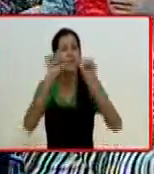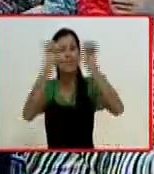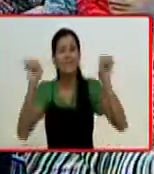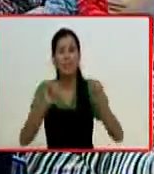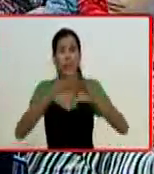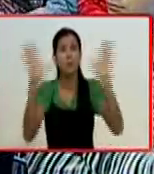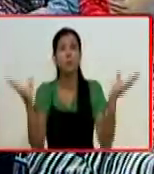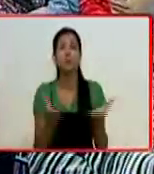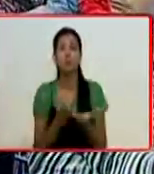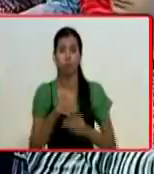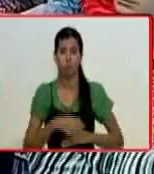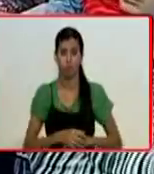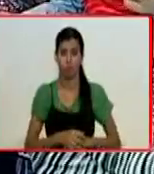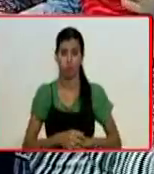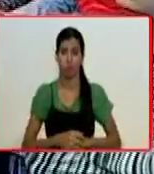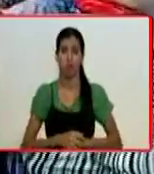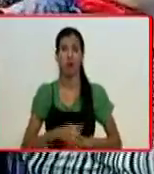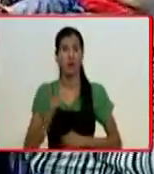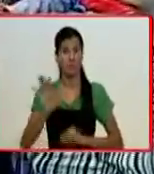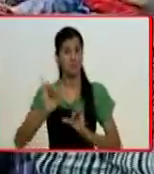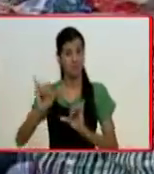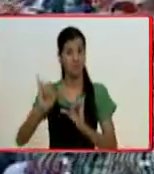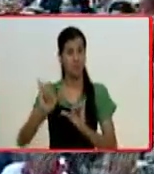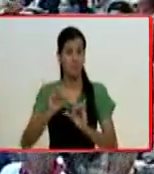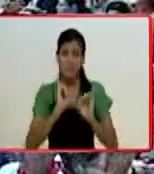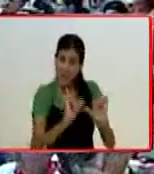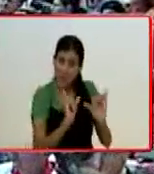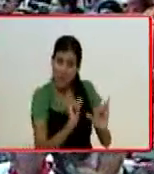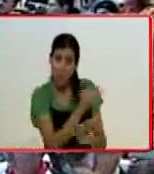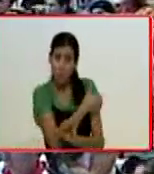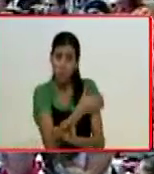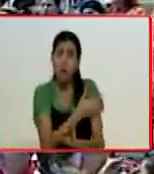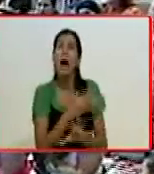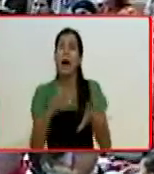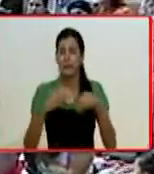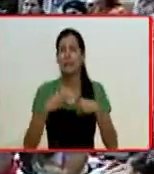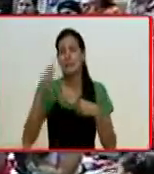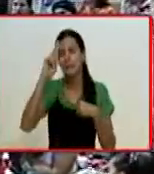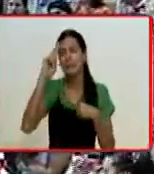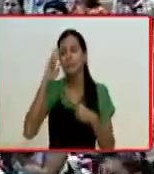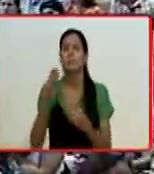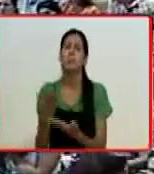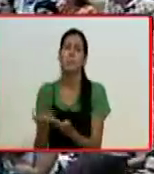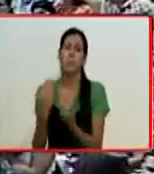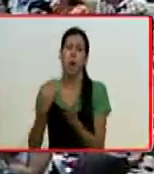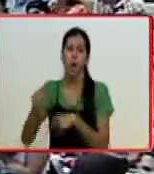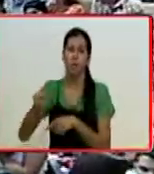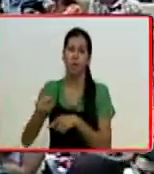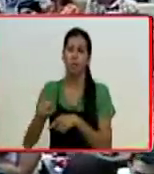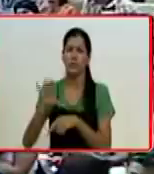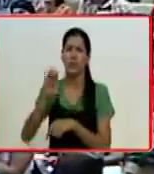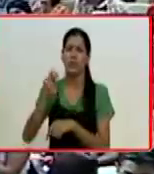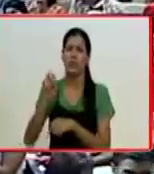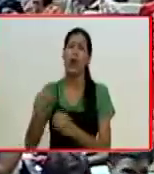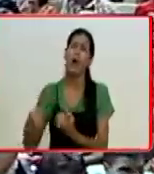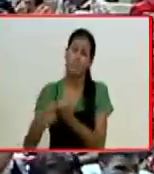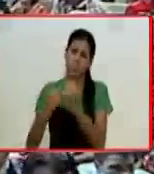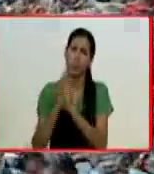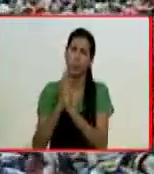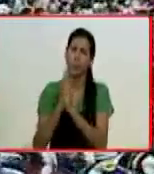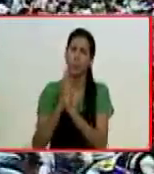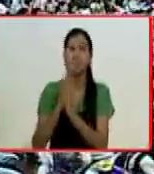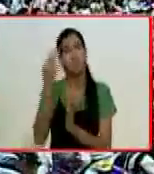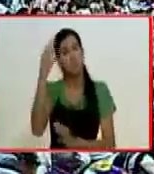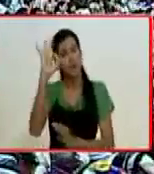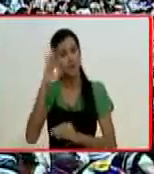mundo. La propia MUD lo reconoce y pide el apoyo del CNE. Muy bien.